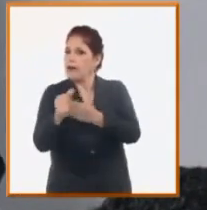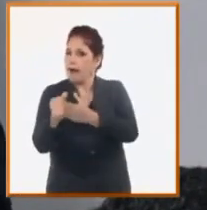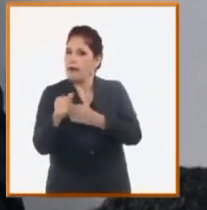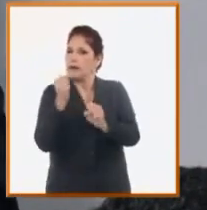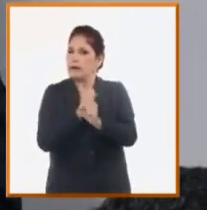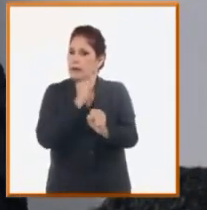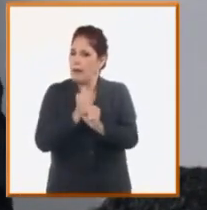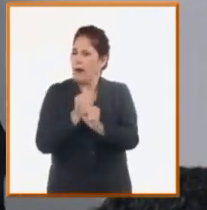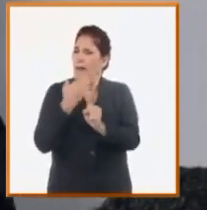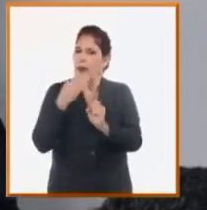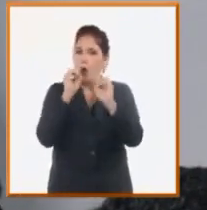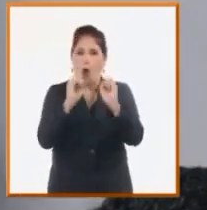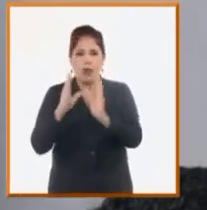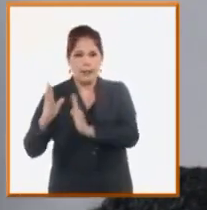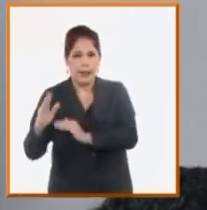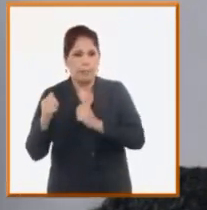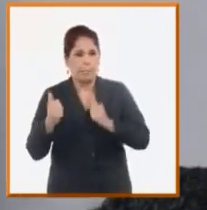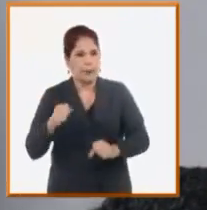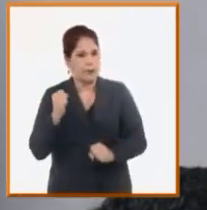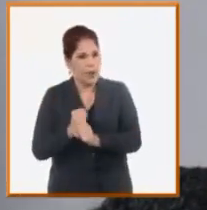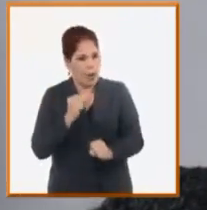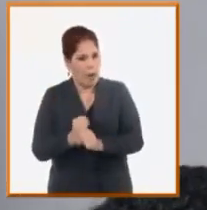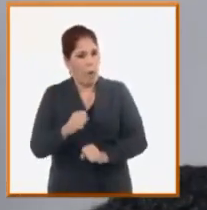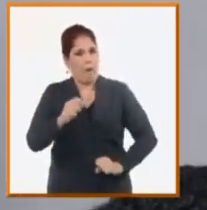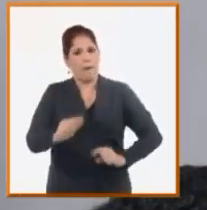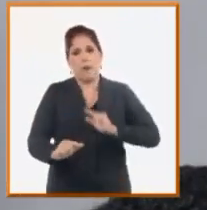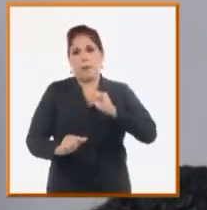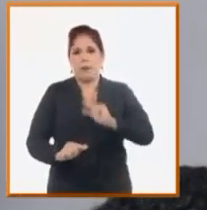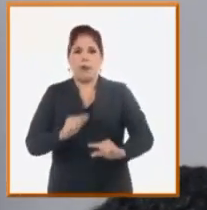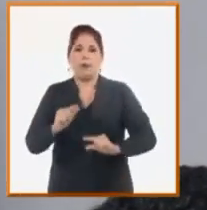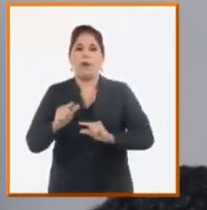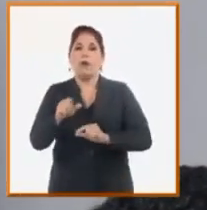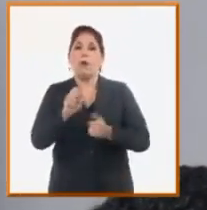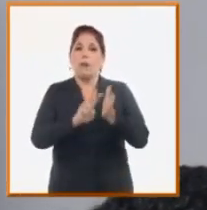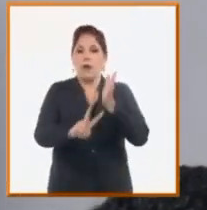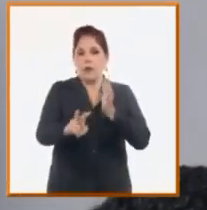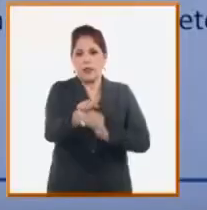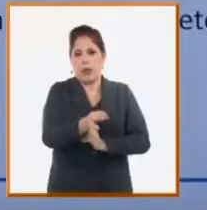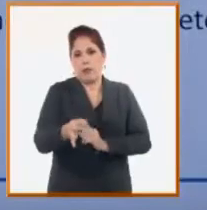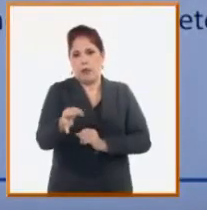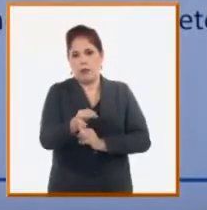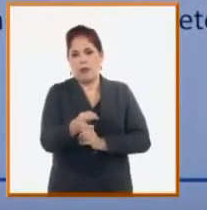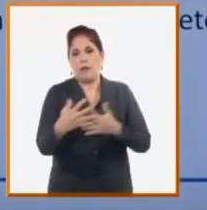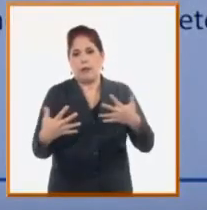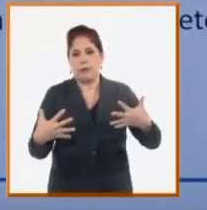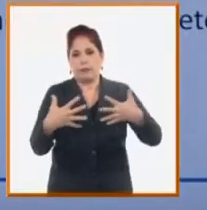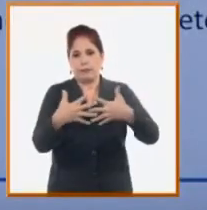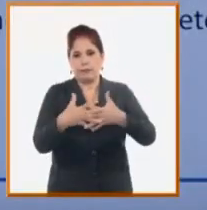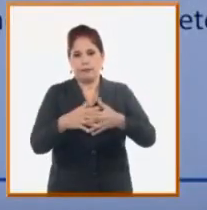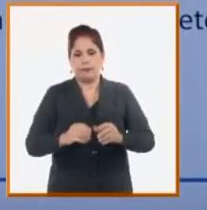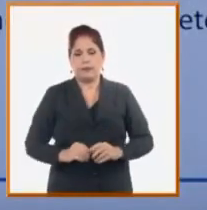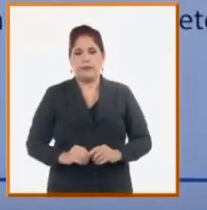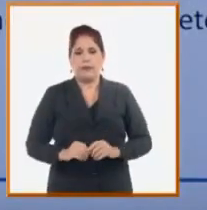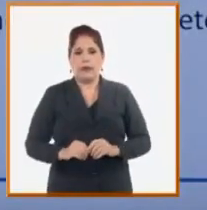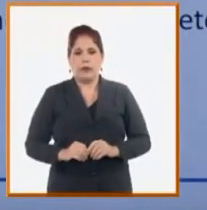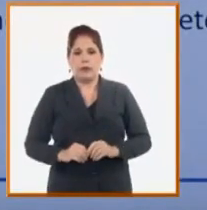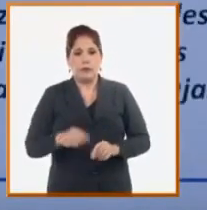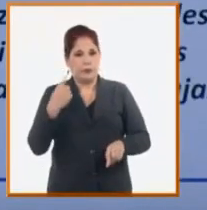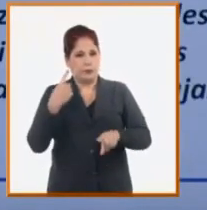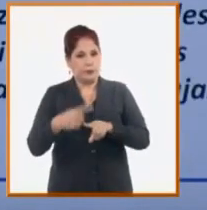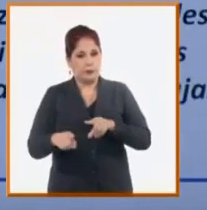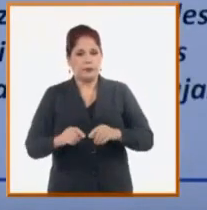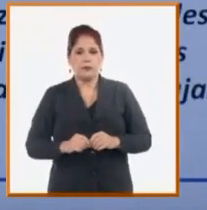mejor, organizarlo mejor y poder llevarlo a cabo también en los territorios de conjunto con los organismos rectores de estas actividades.